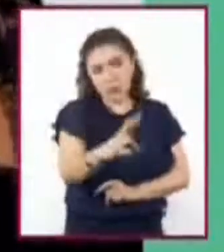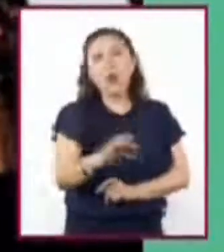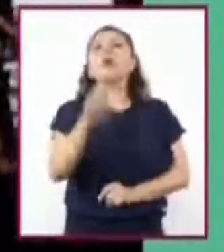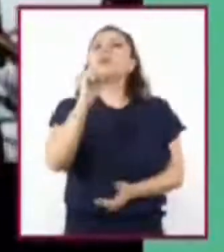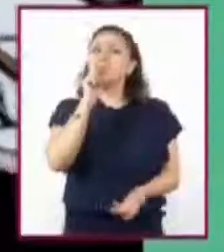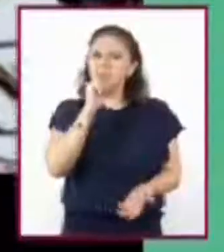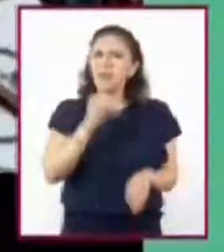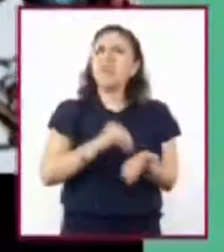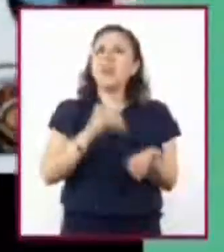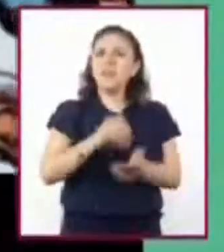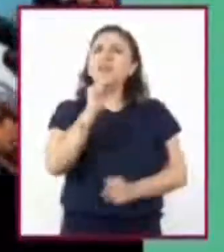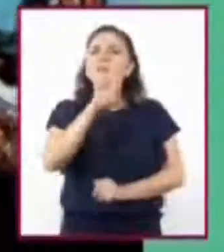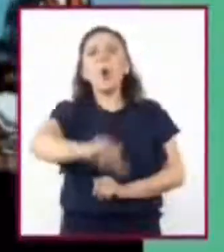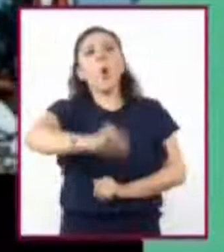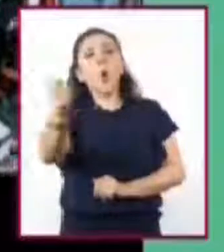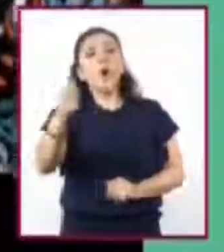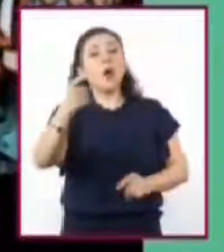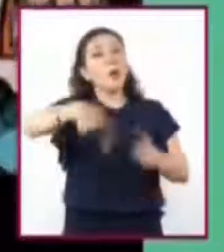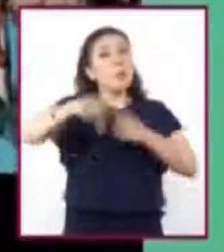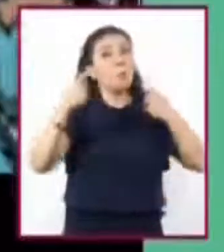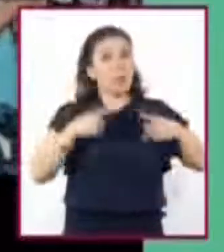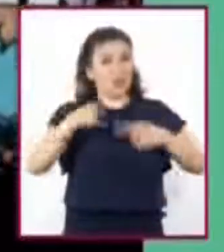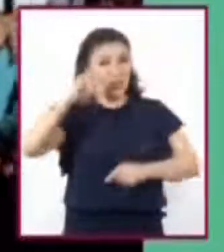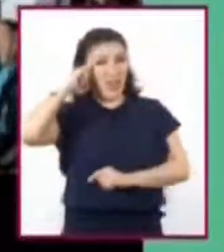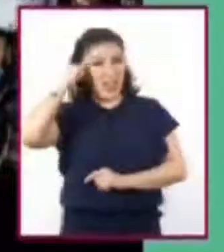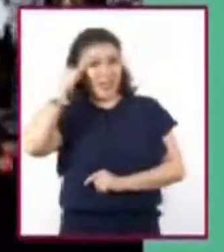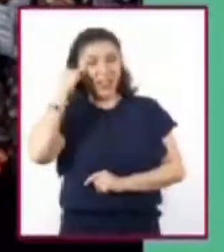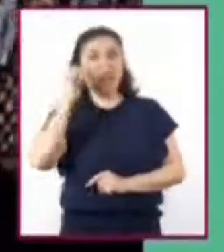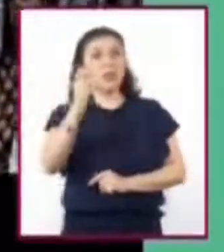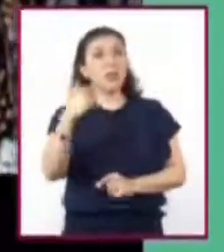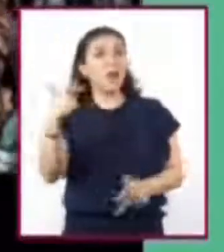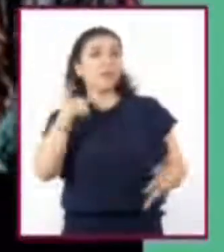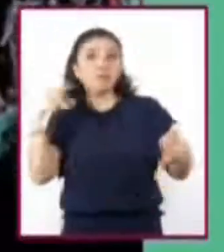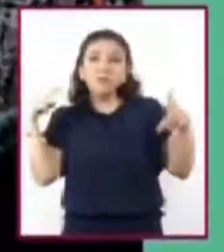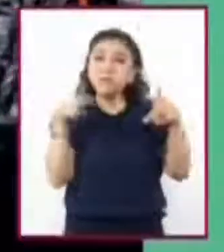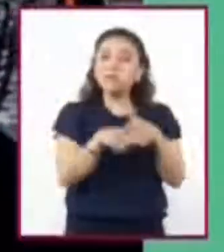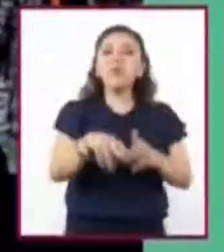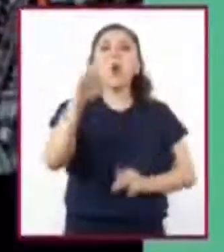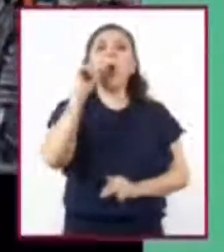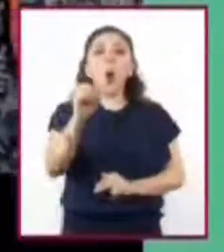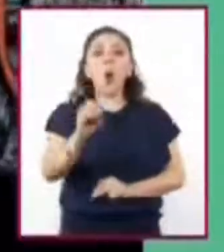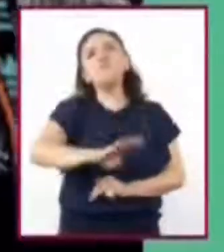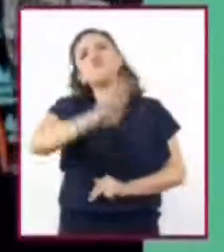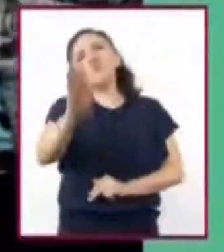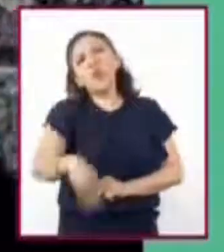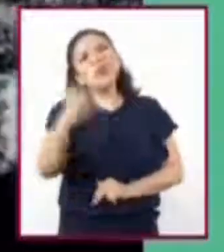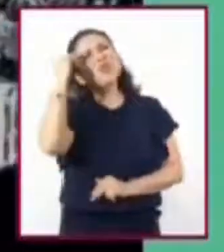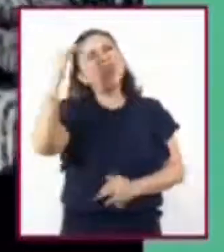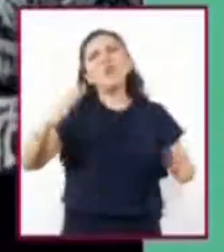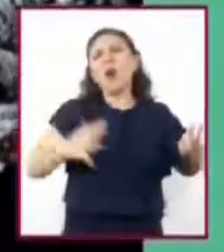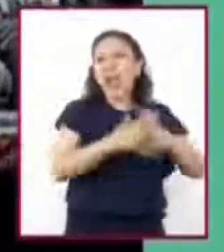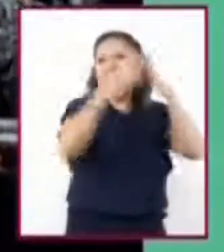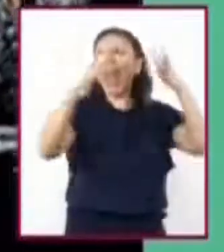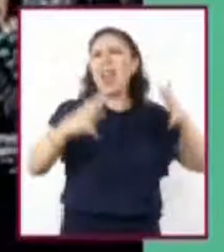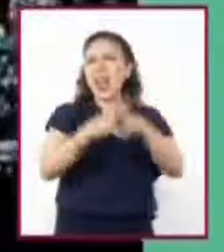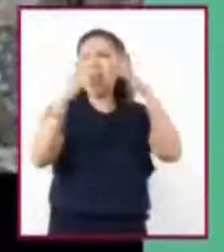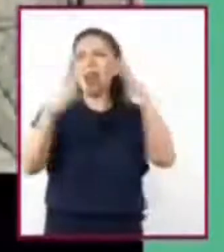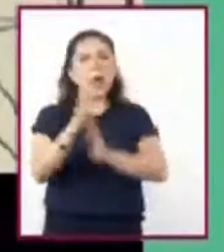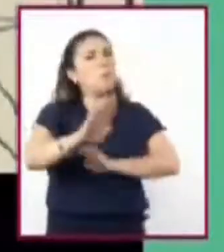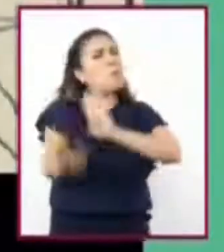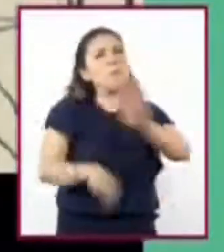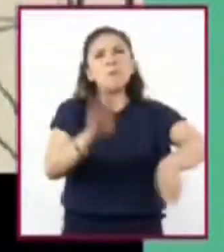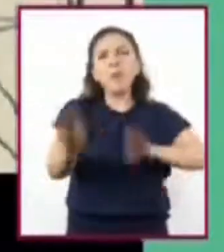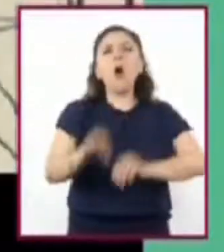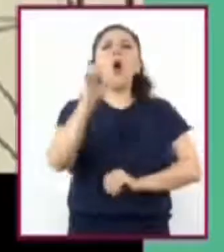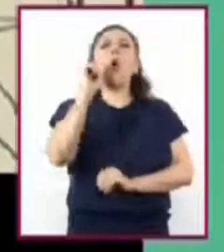casos en que los señores indígenas fueron asesinados o murieron durante la guerra de conquista